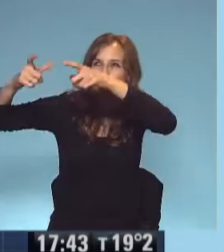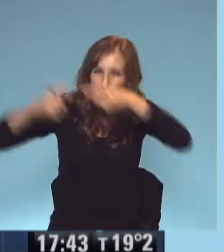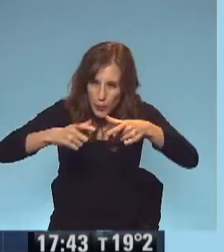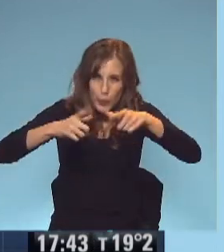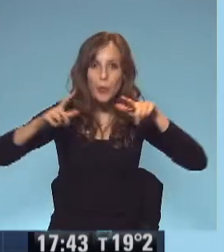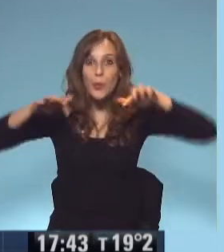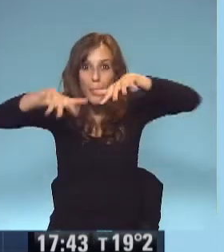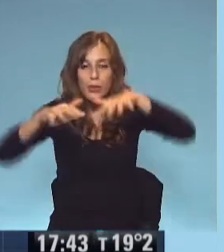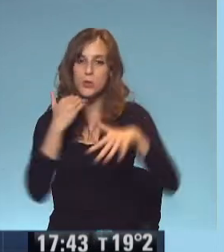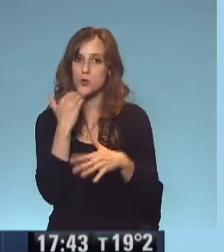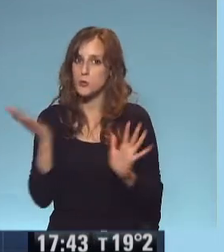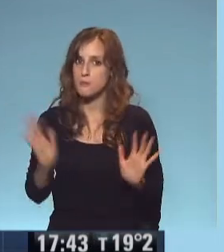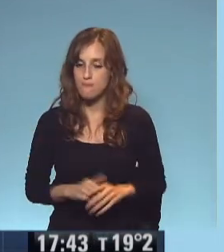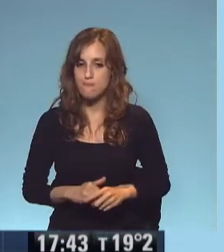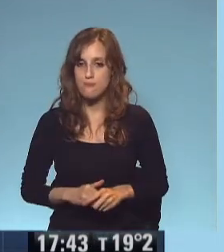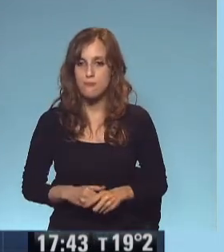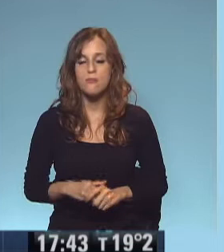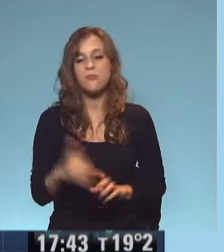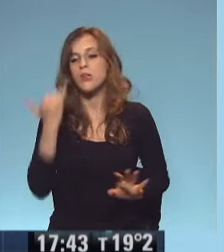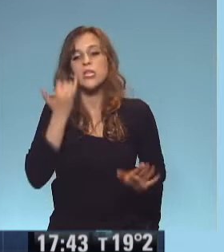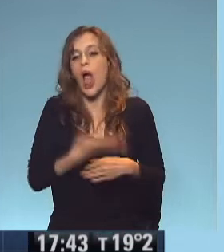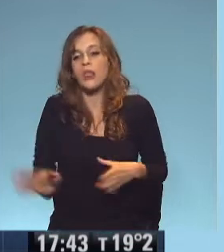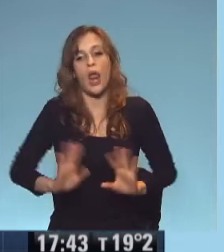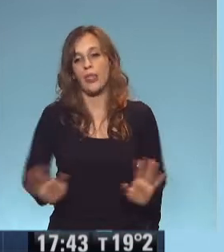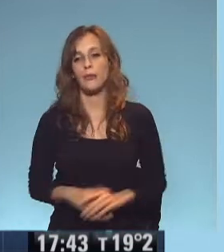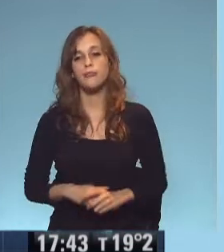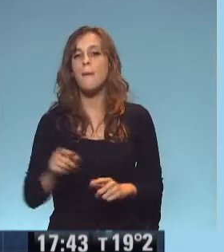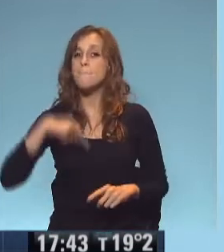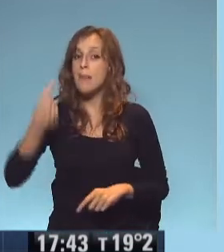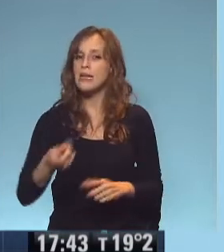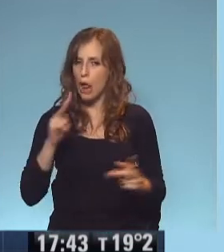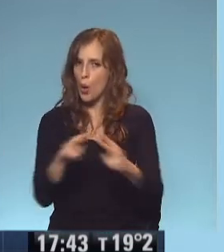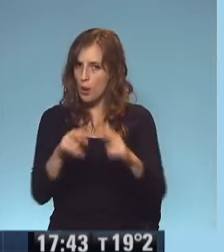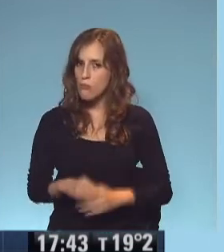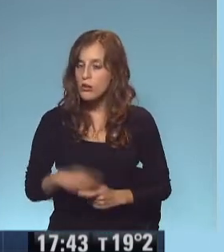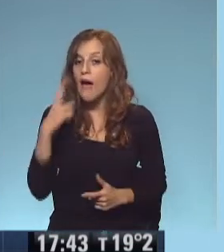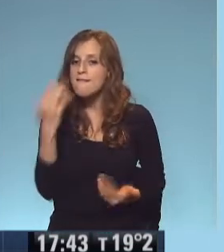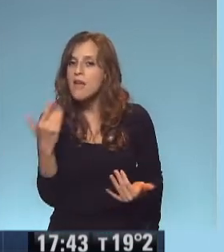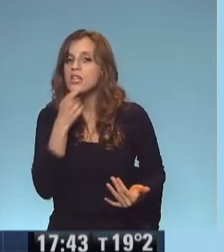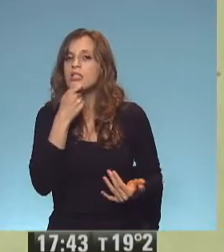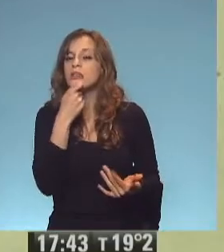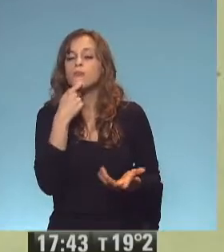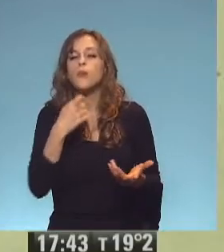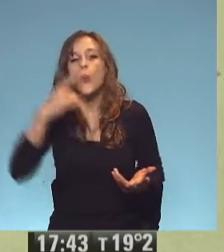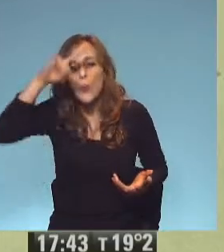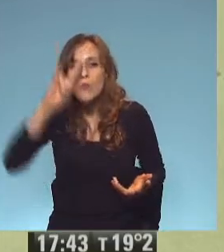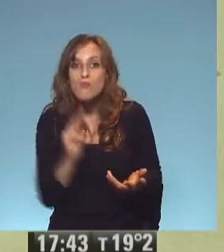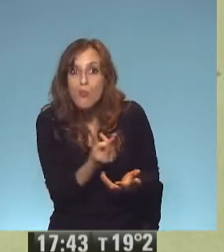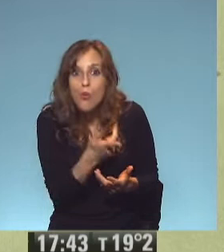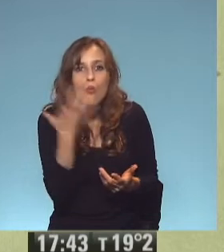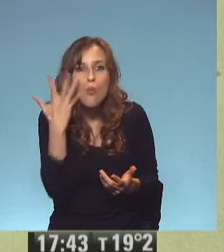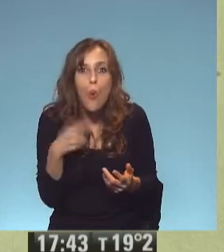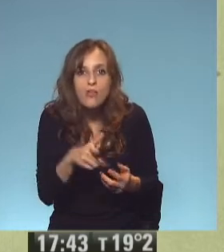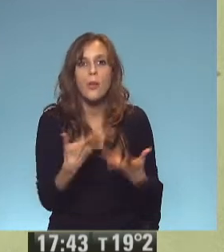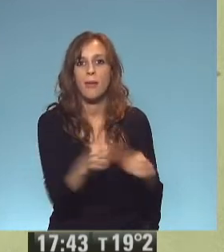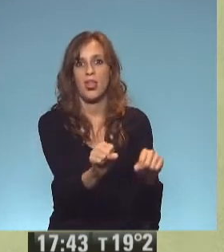extraterrestres. Ya es tarde. Mejor volvemos mañana, a ver si encontramos huesos de vaca. ¡Detesto los huesos de